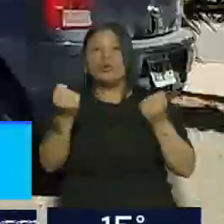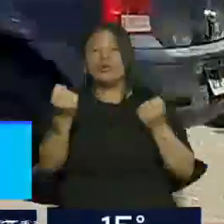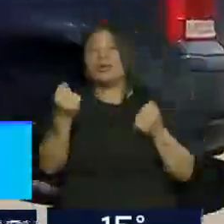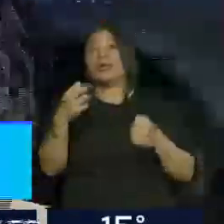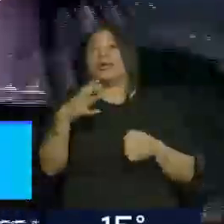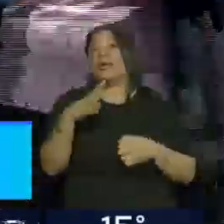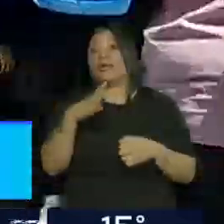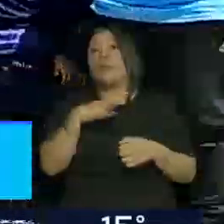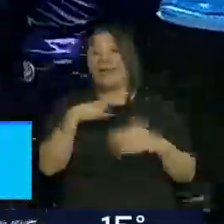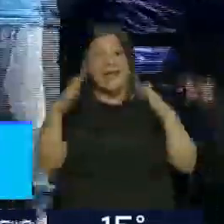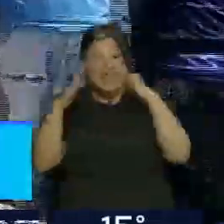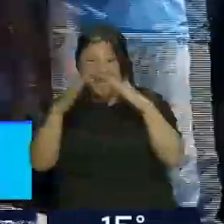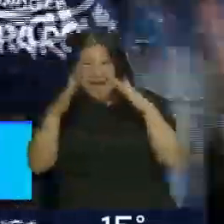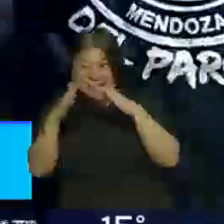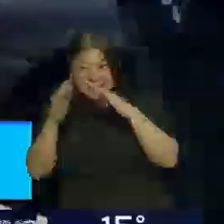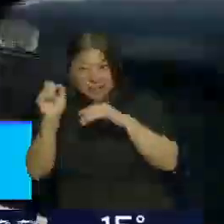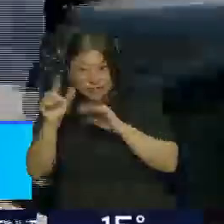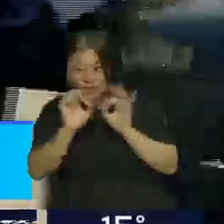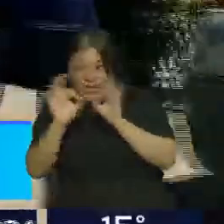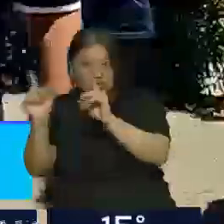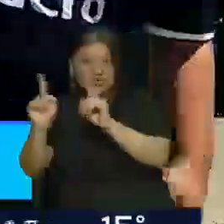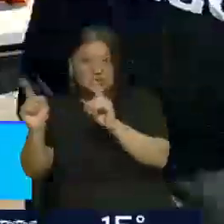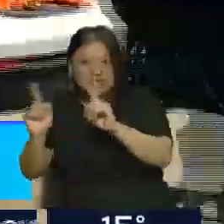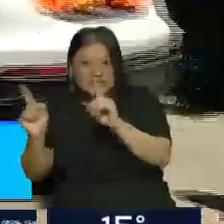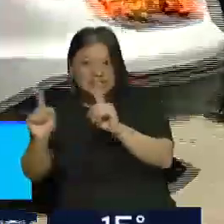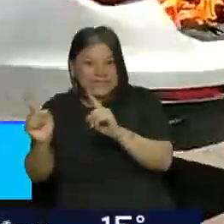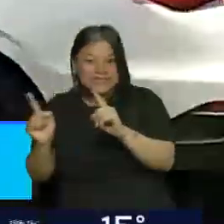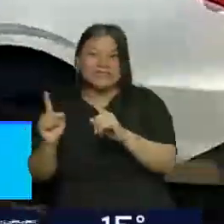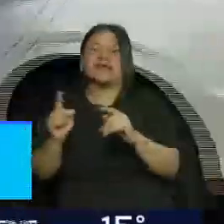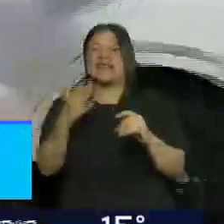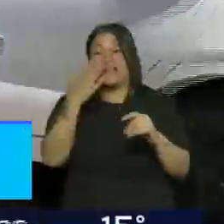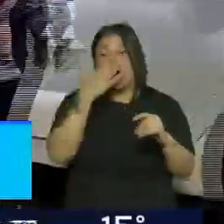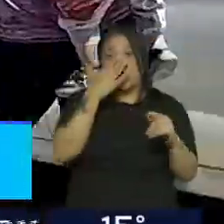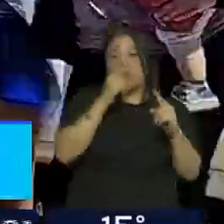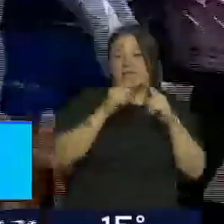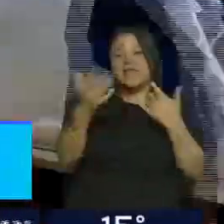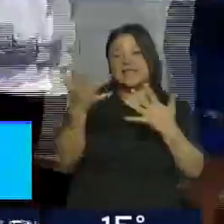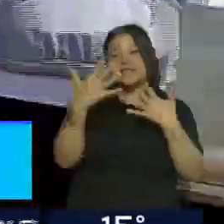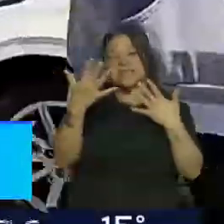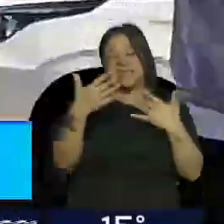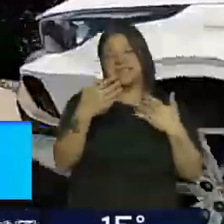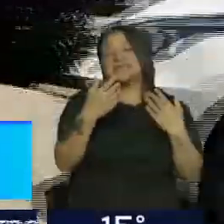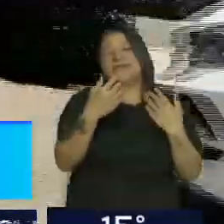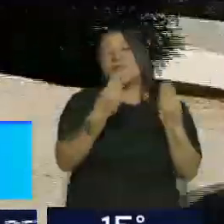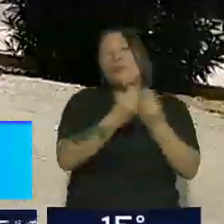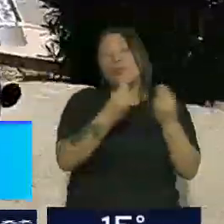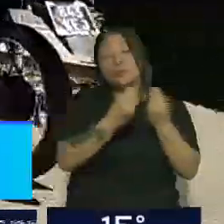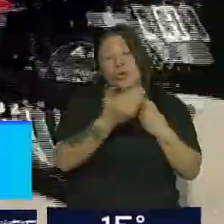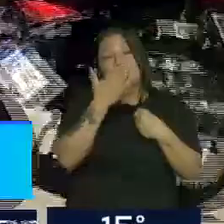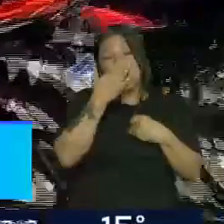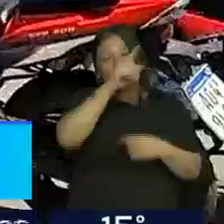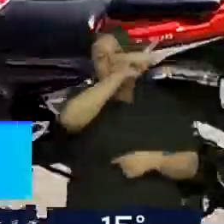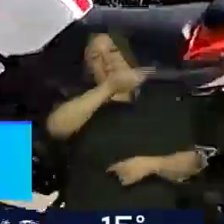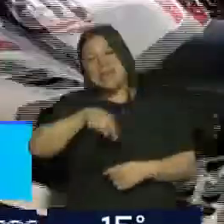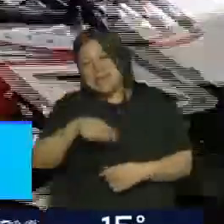han pasado ni siquiera por su casa. Están con todo el viaje encima, vienen de Córdoba muchos hinchas. También habrá otros que están viajando,